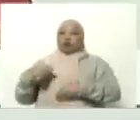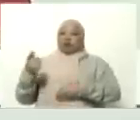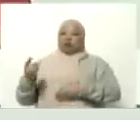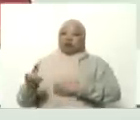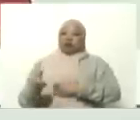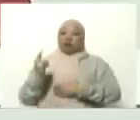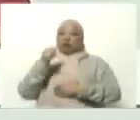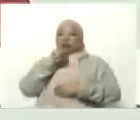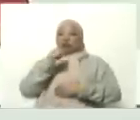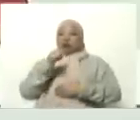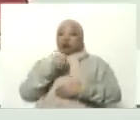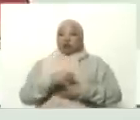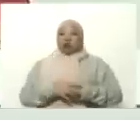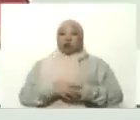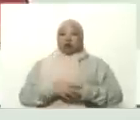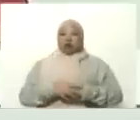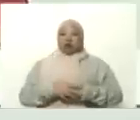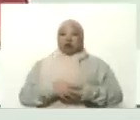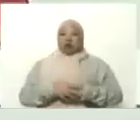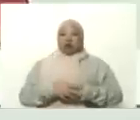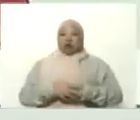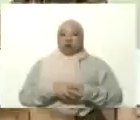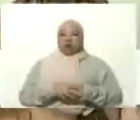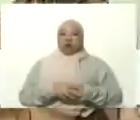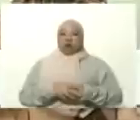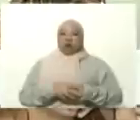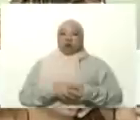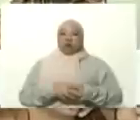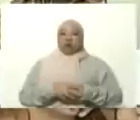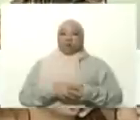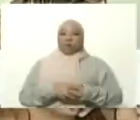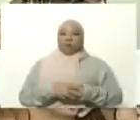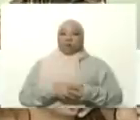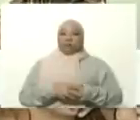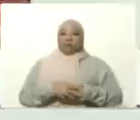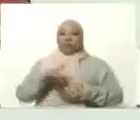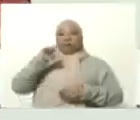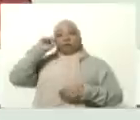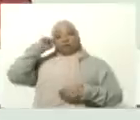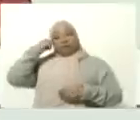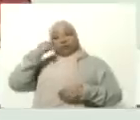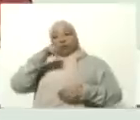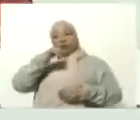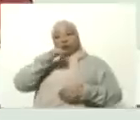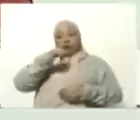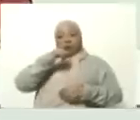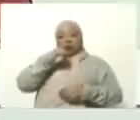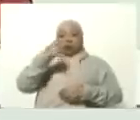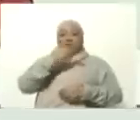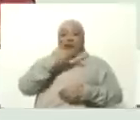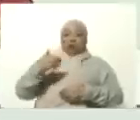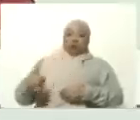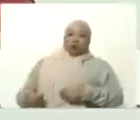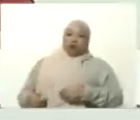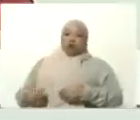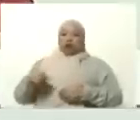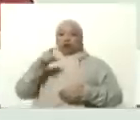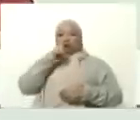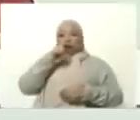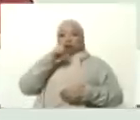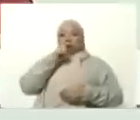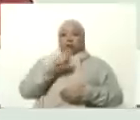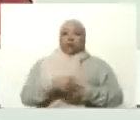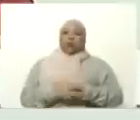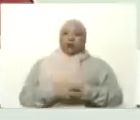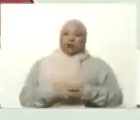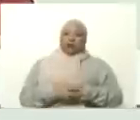Venezuela. No hay forma que se lo lleven de otra manera. Y con respecto a lo ha dicho el presidente, los proyectos los presentó el